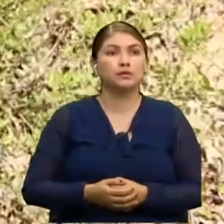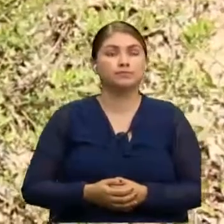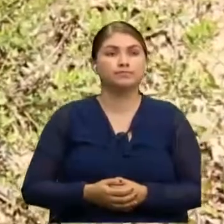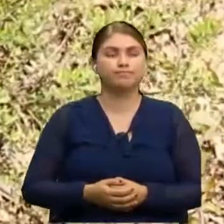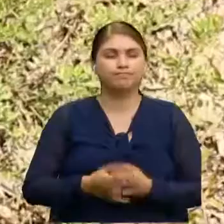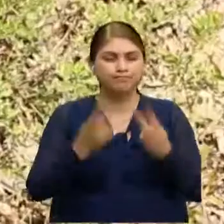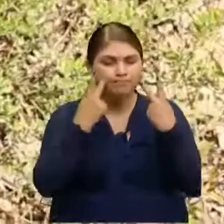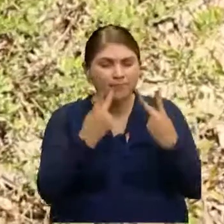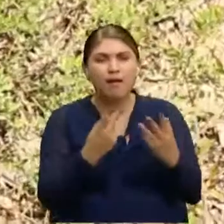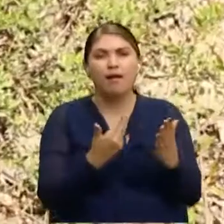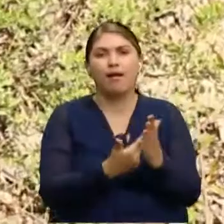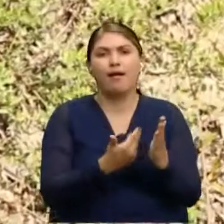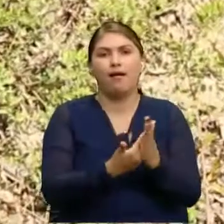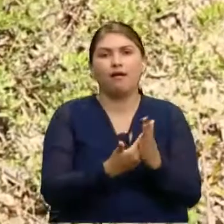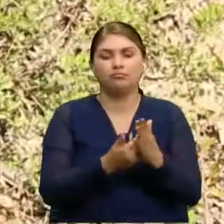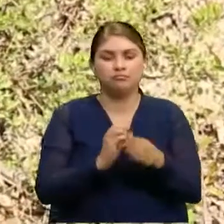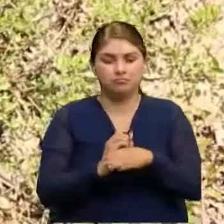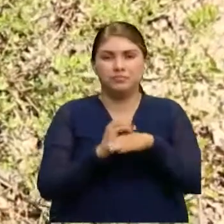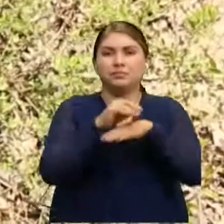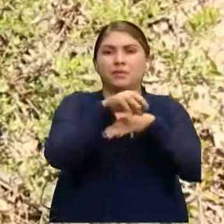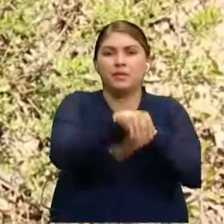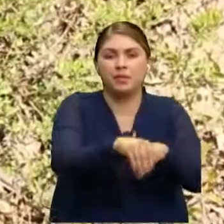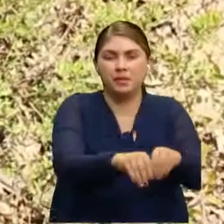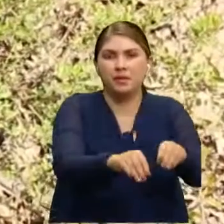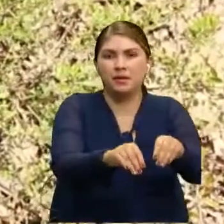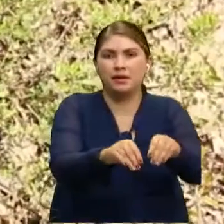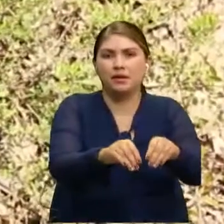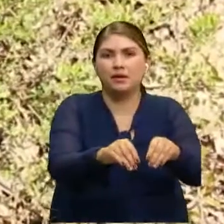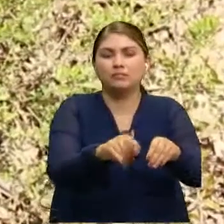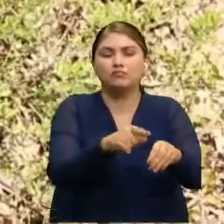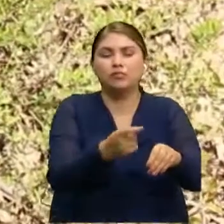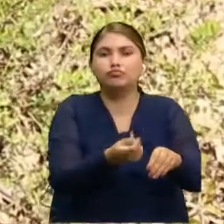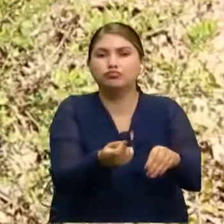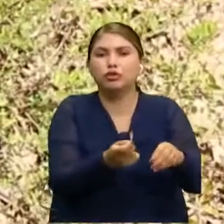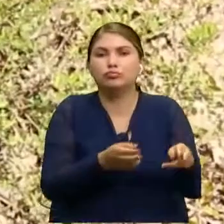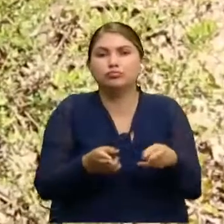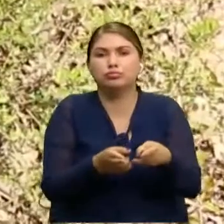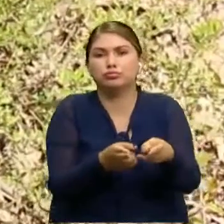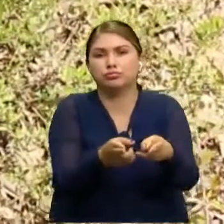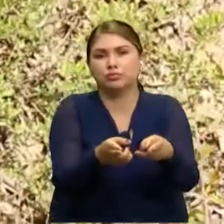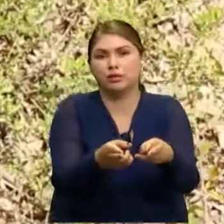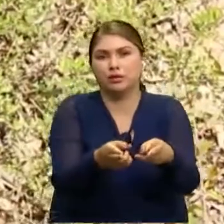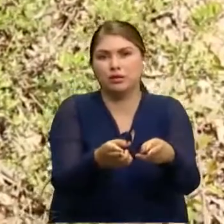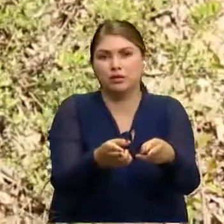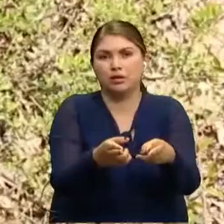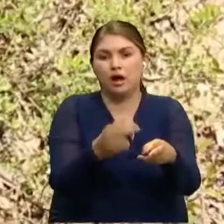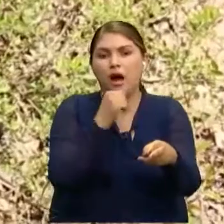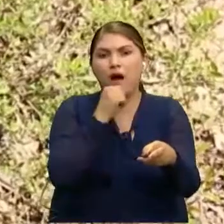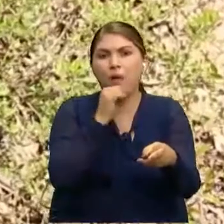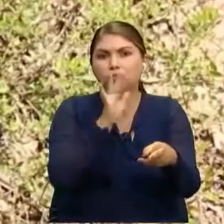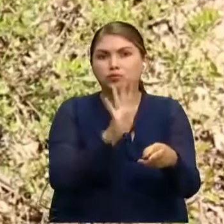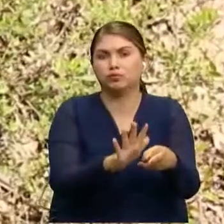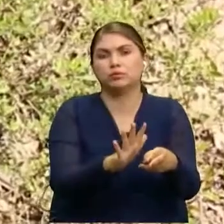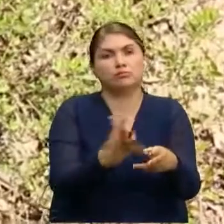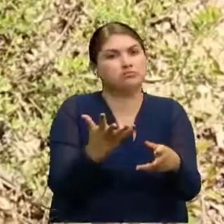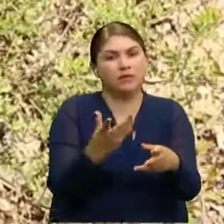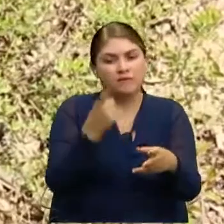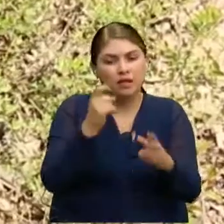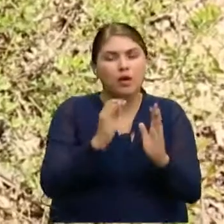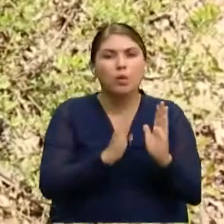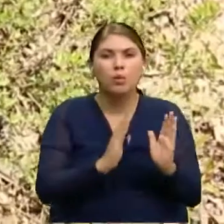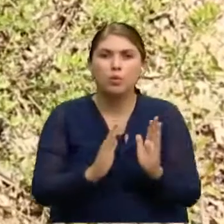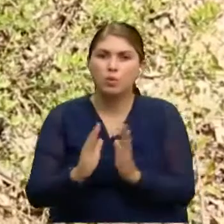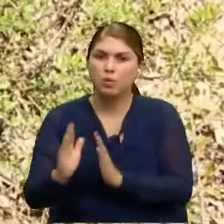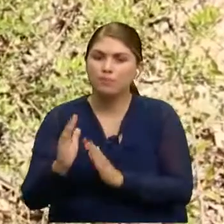Donde se evidenció vertimientos por escorrentía directamente a la fuente hídrica sin ningún